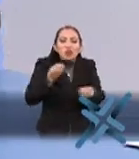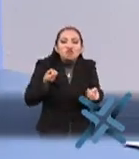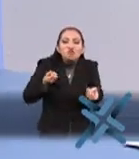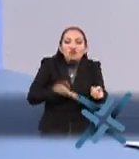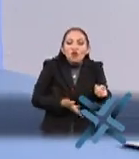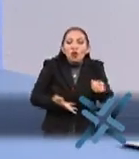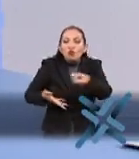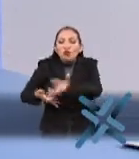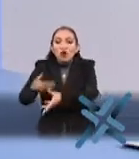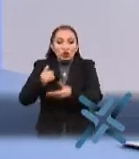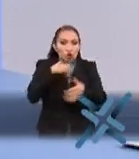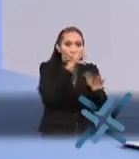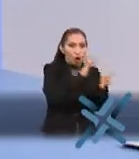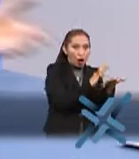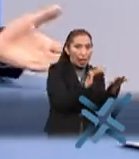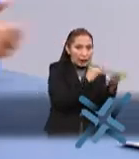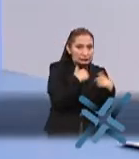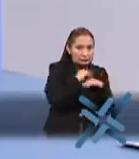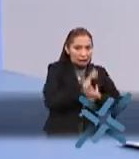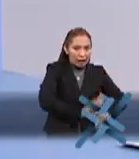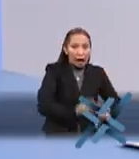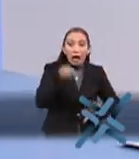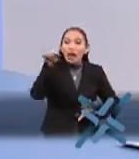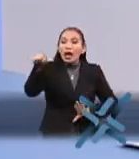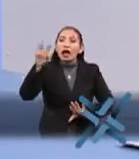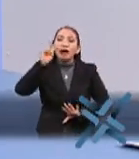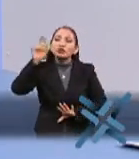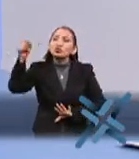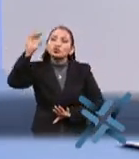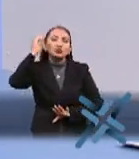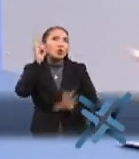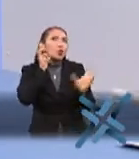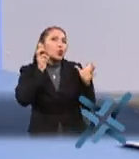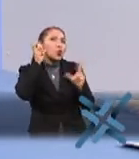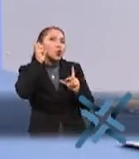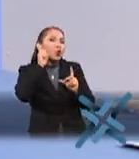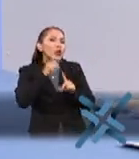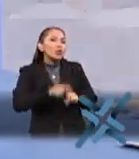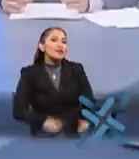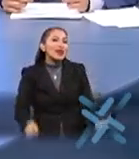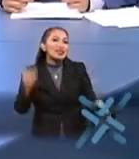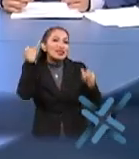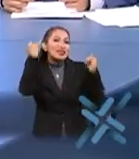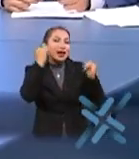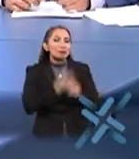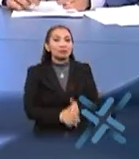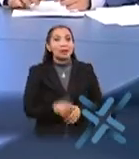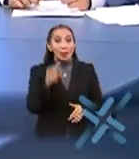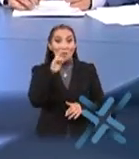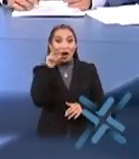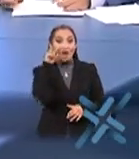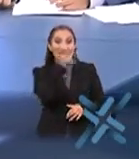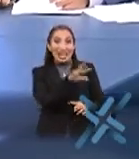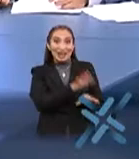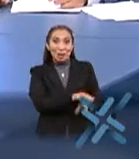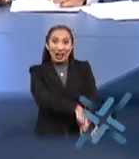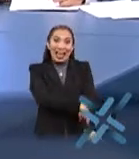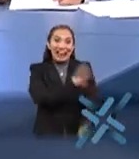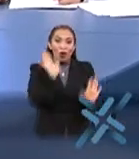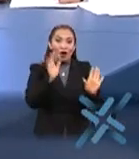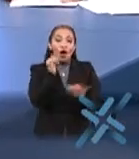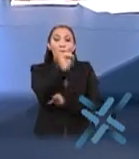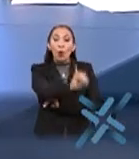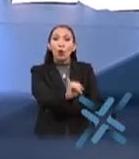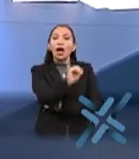intercambiamos entre los que leímos un texto y vemos que podemos tener lecturas diferentes. Ya no nos digas más, Javier, mejor que lo vean el próximo jueves.